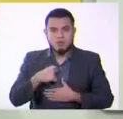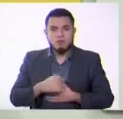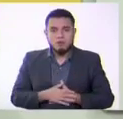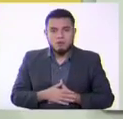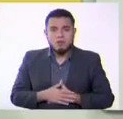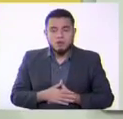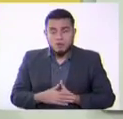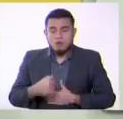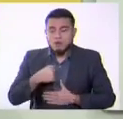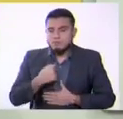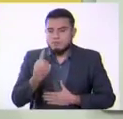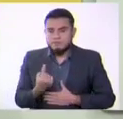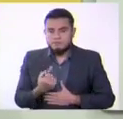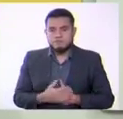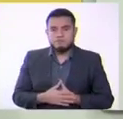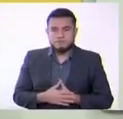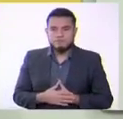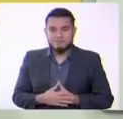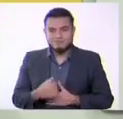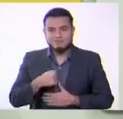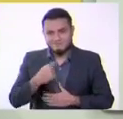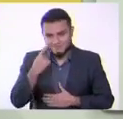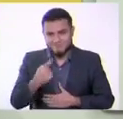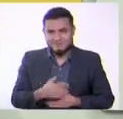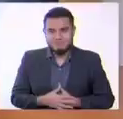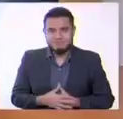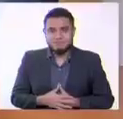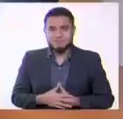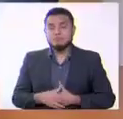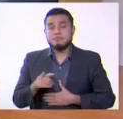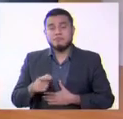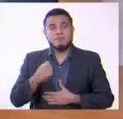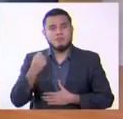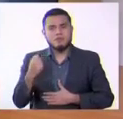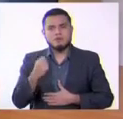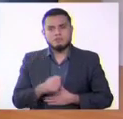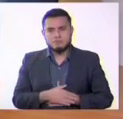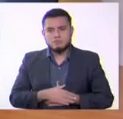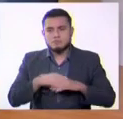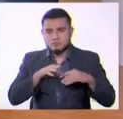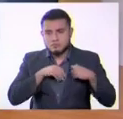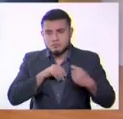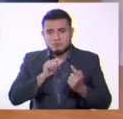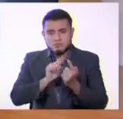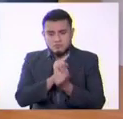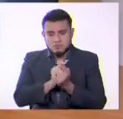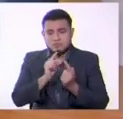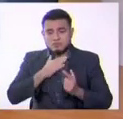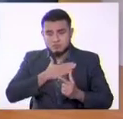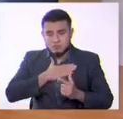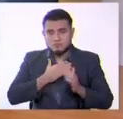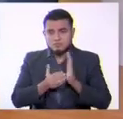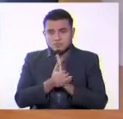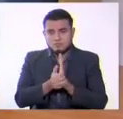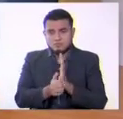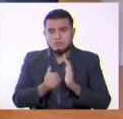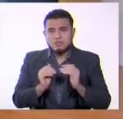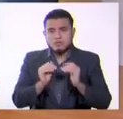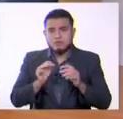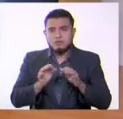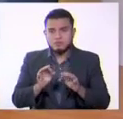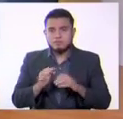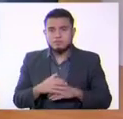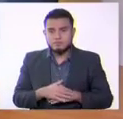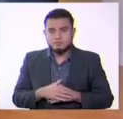yo soy como persona, cómo me estoy viendo. En esa parte es importante reconocer mis capacidades y también reconocer en